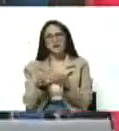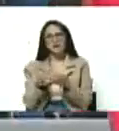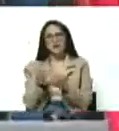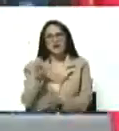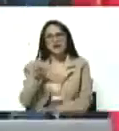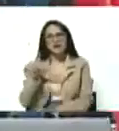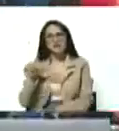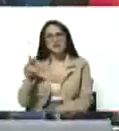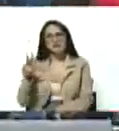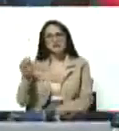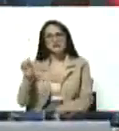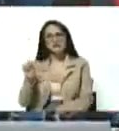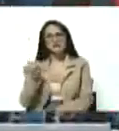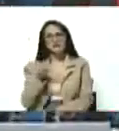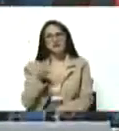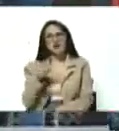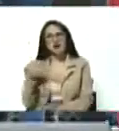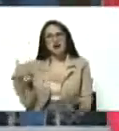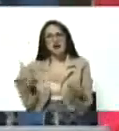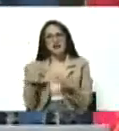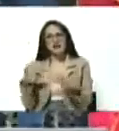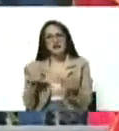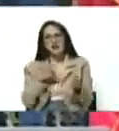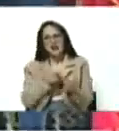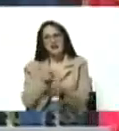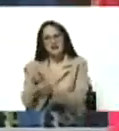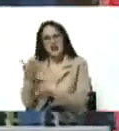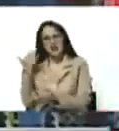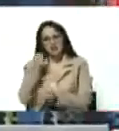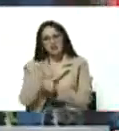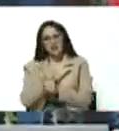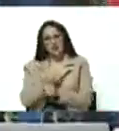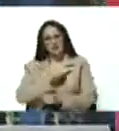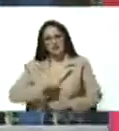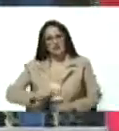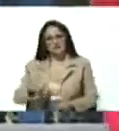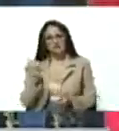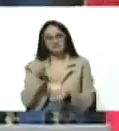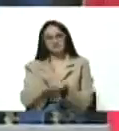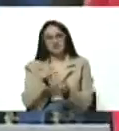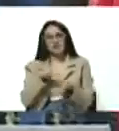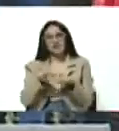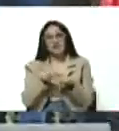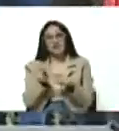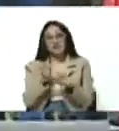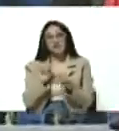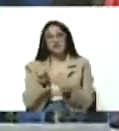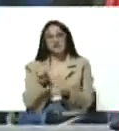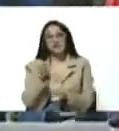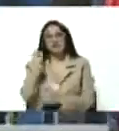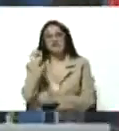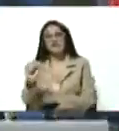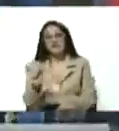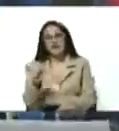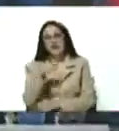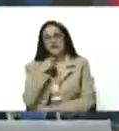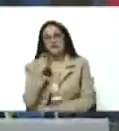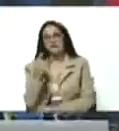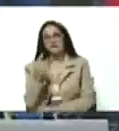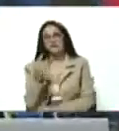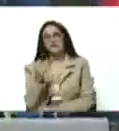Elvis Resplandor, guerrillero. Guerrillero, se fue para la guerrilla siendo un niño y lo asesinaron,